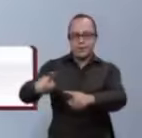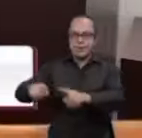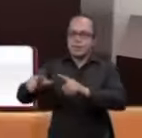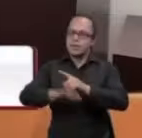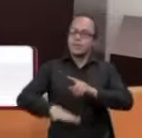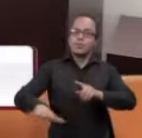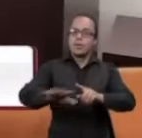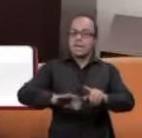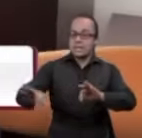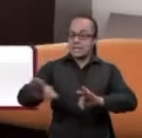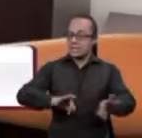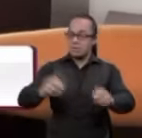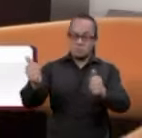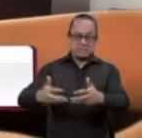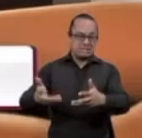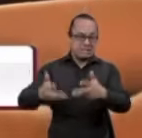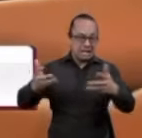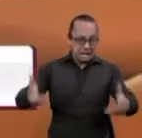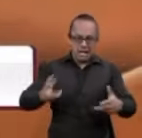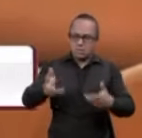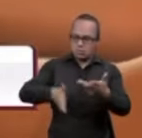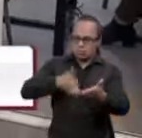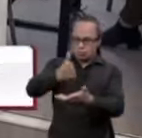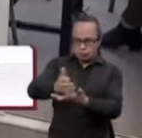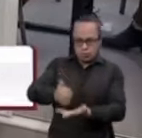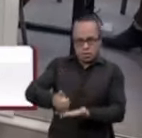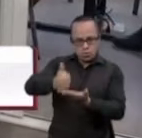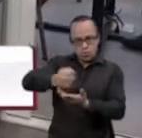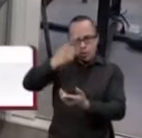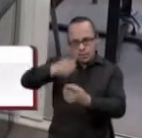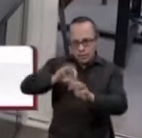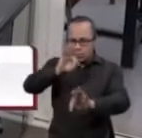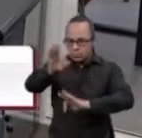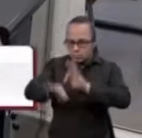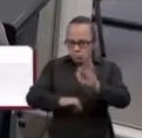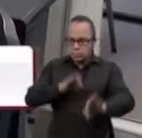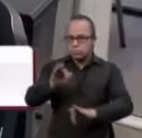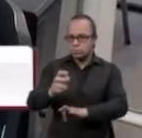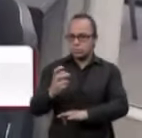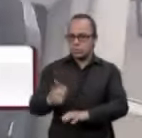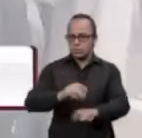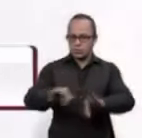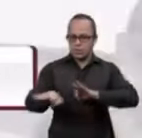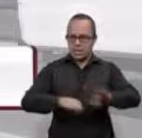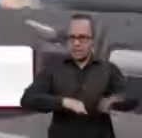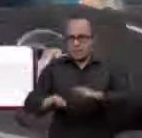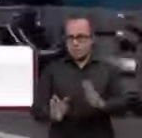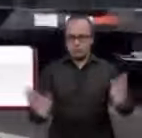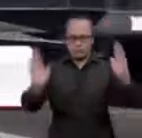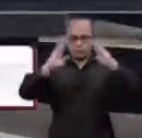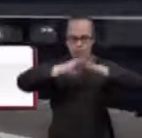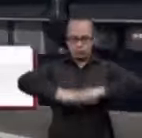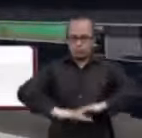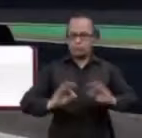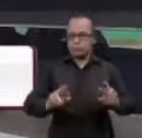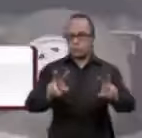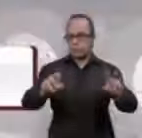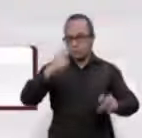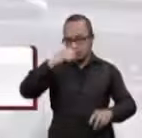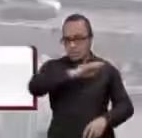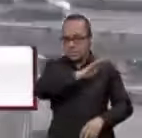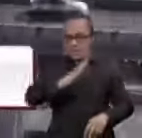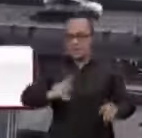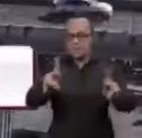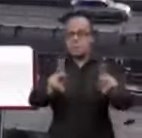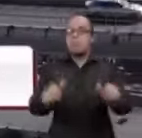carga laboral con competencia para resolver conflictos obrero-patronales. Así, en favor de la paz social y para